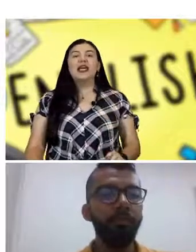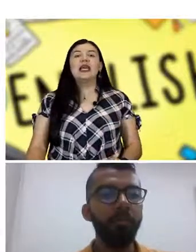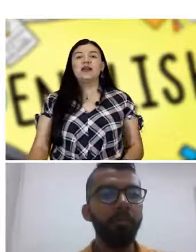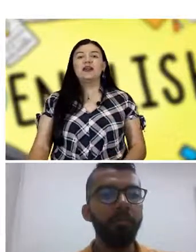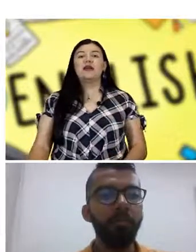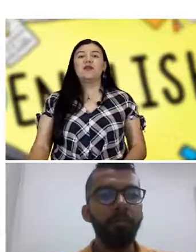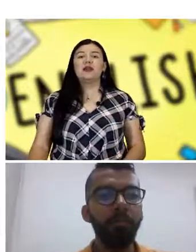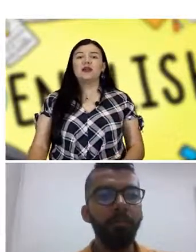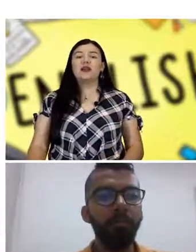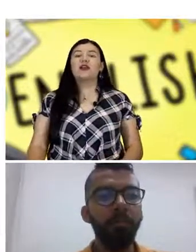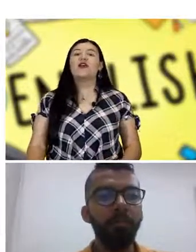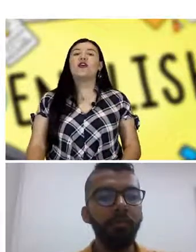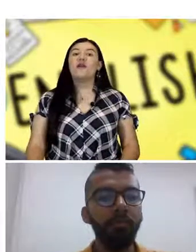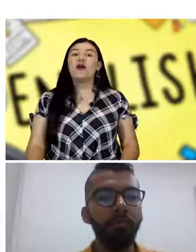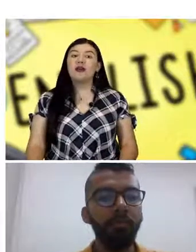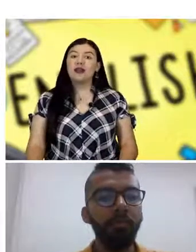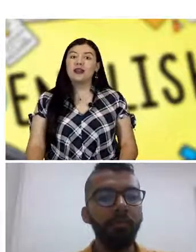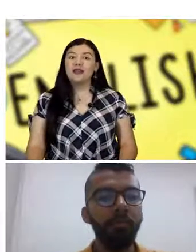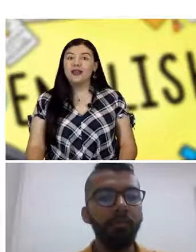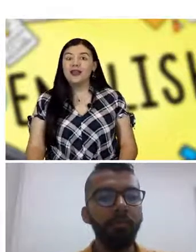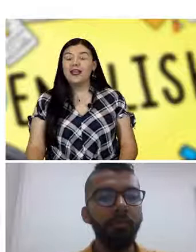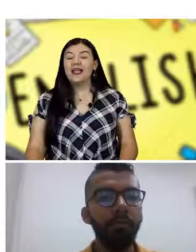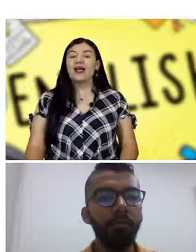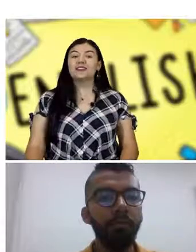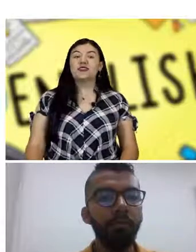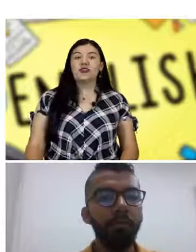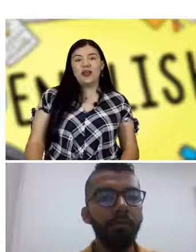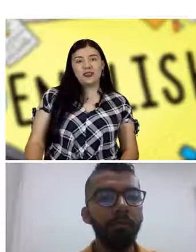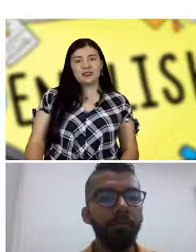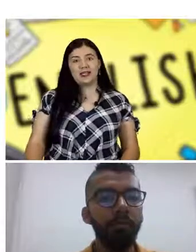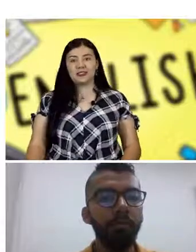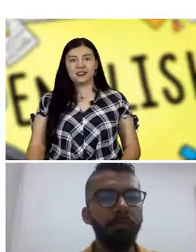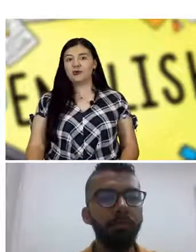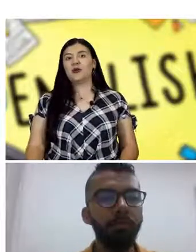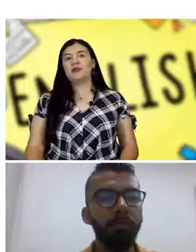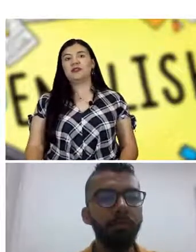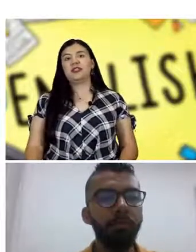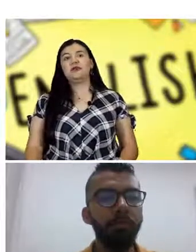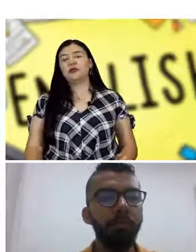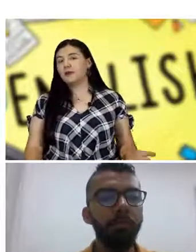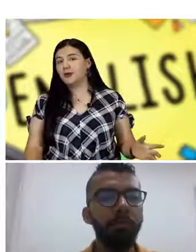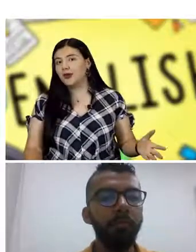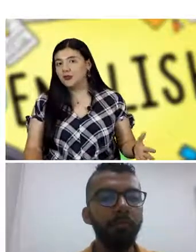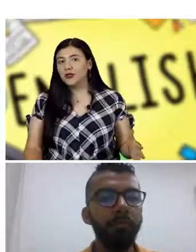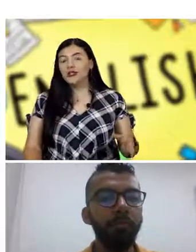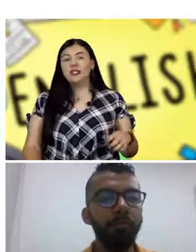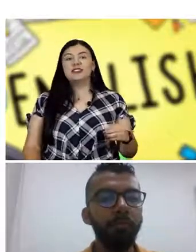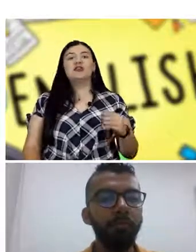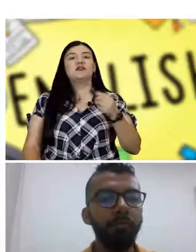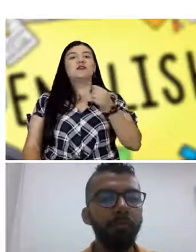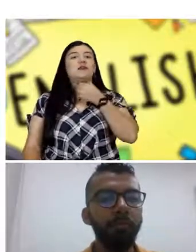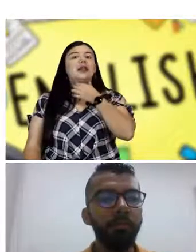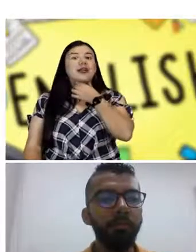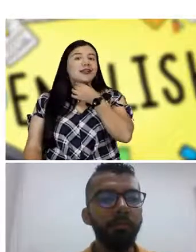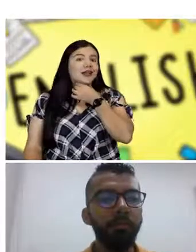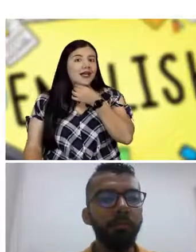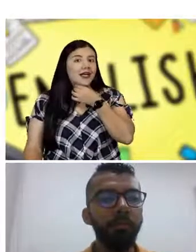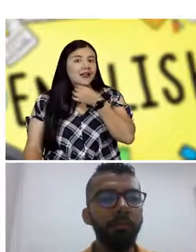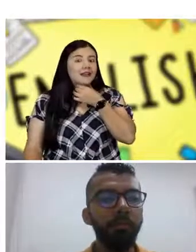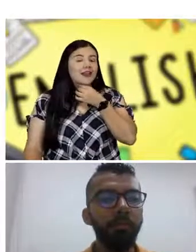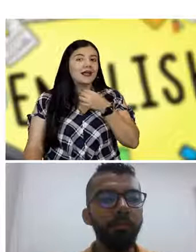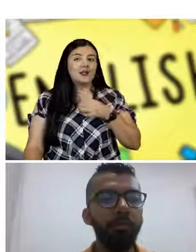también iban a aprender cómo hablar de las dolencias de su cuerpo, ¿sí? Por ejemplo, cuando se nos enferma